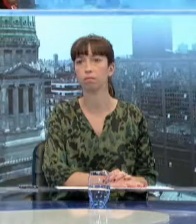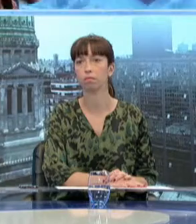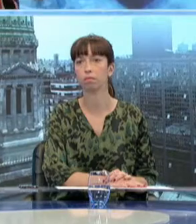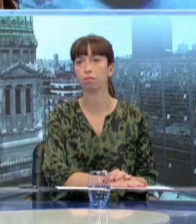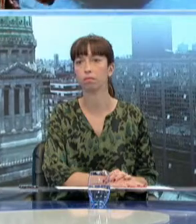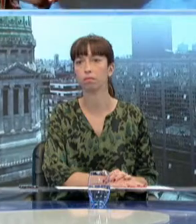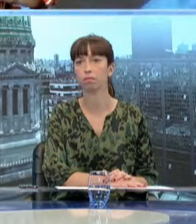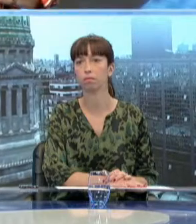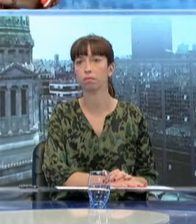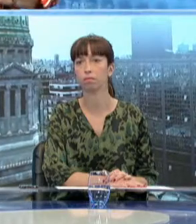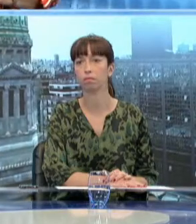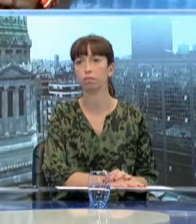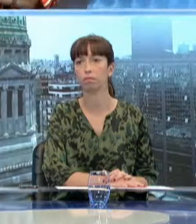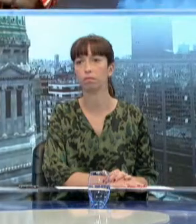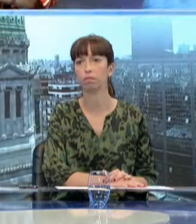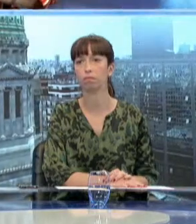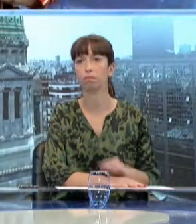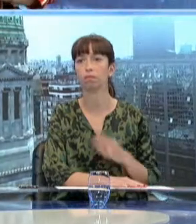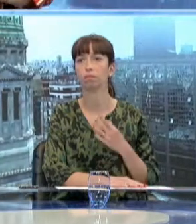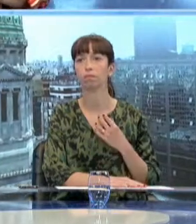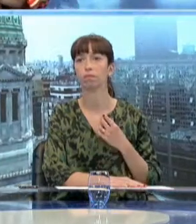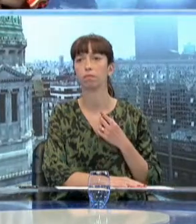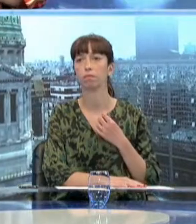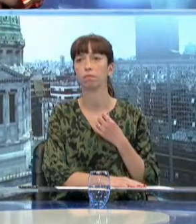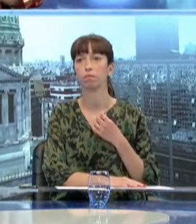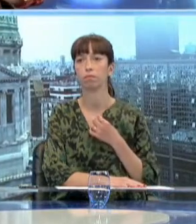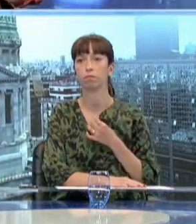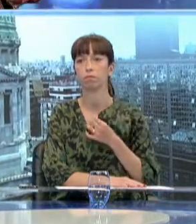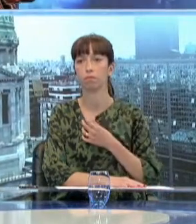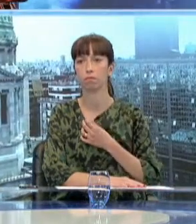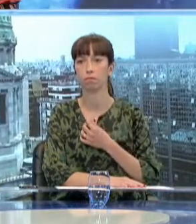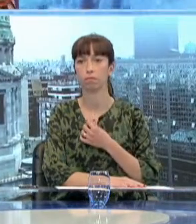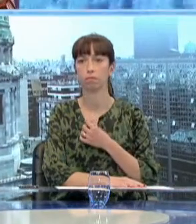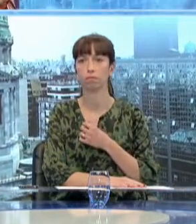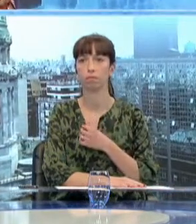bueno, que a las autoridades de economía, ¿no? Que nos dijeron que, bueno, que